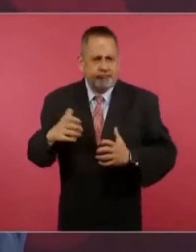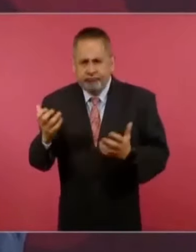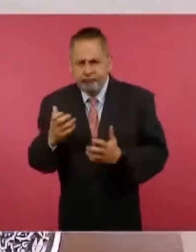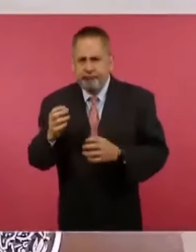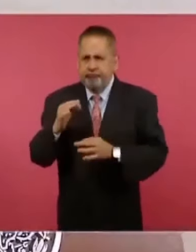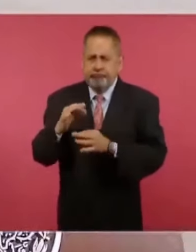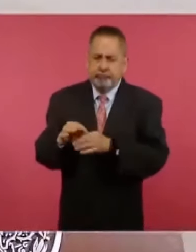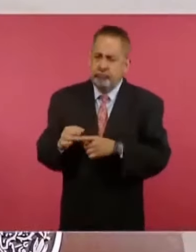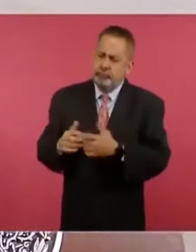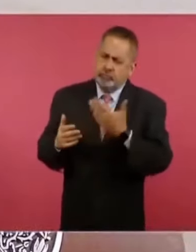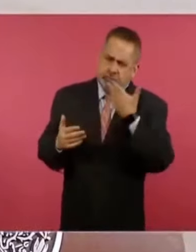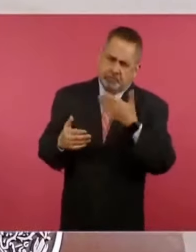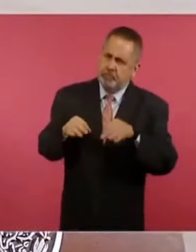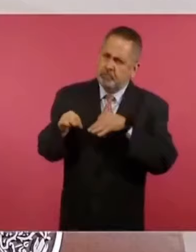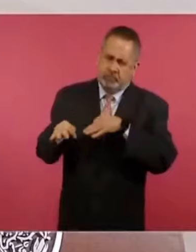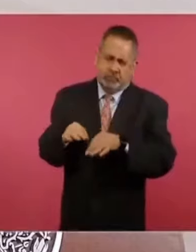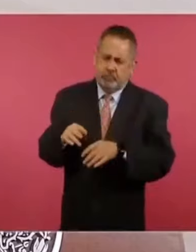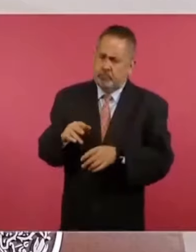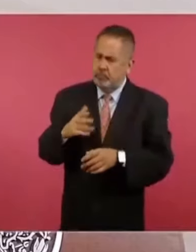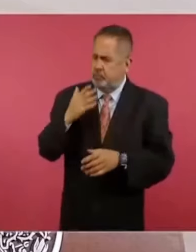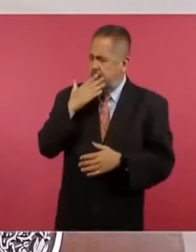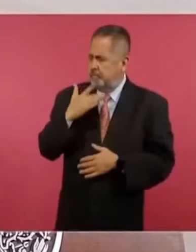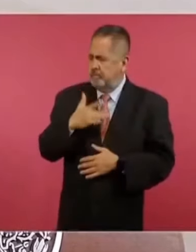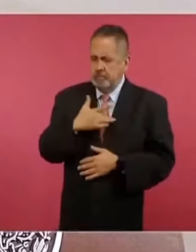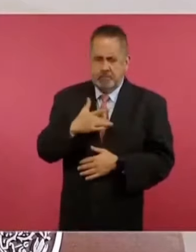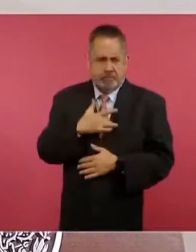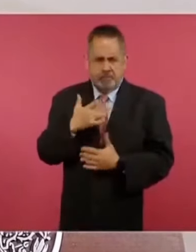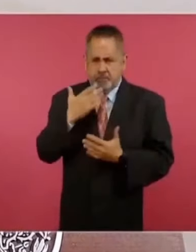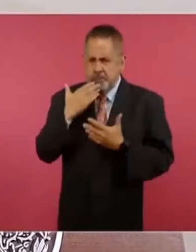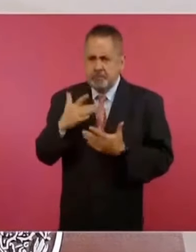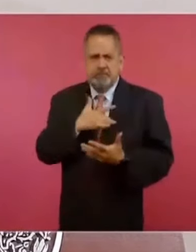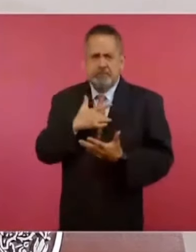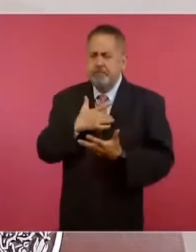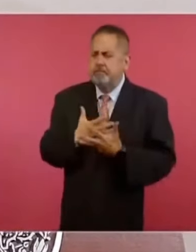que es un oficio noble, que permite